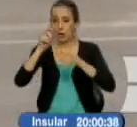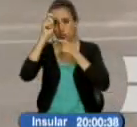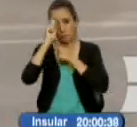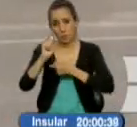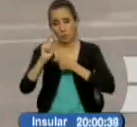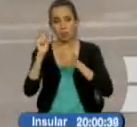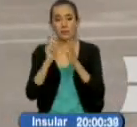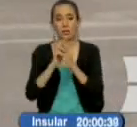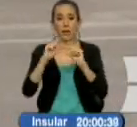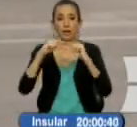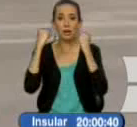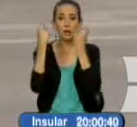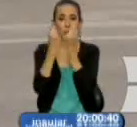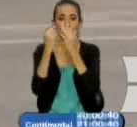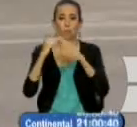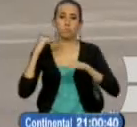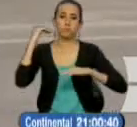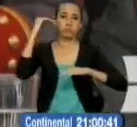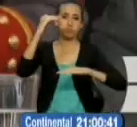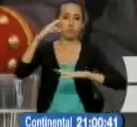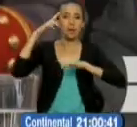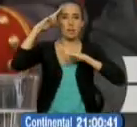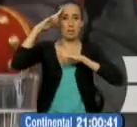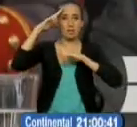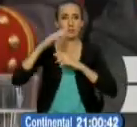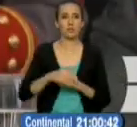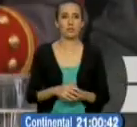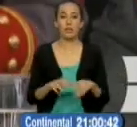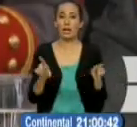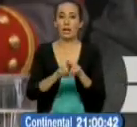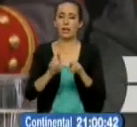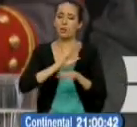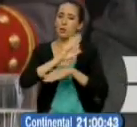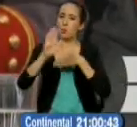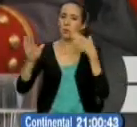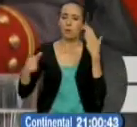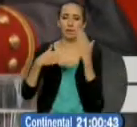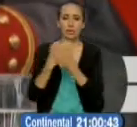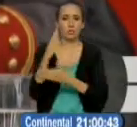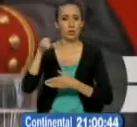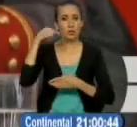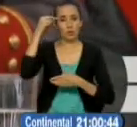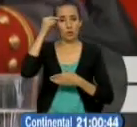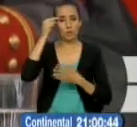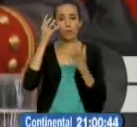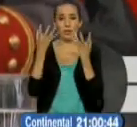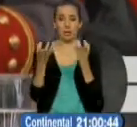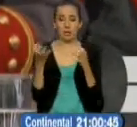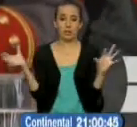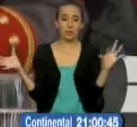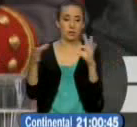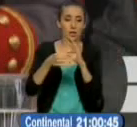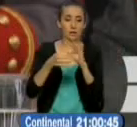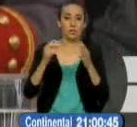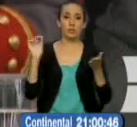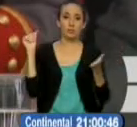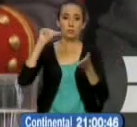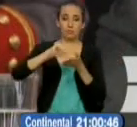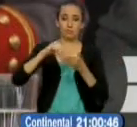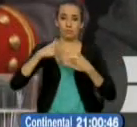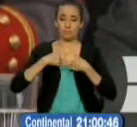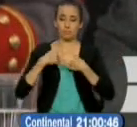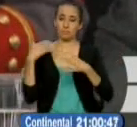homenaje a los héroes y de ascensos en el ejército. Al igual que todo el Estado, también me considero un patriota comprometido